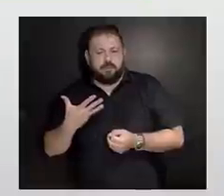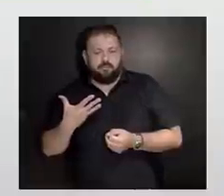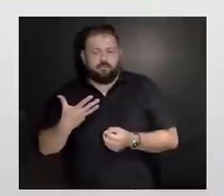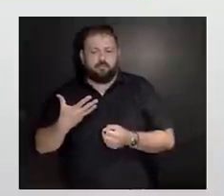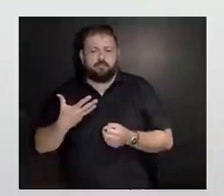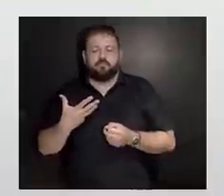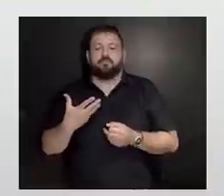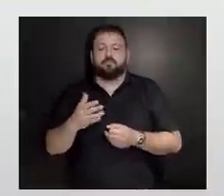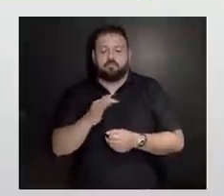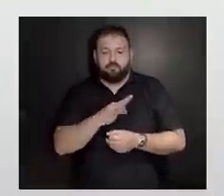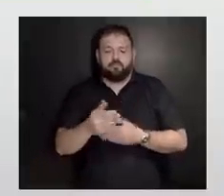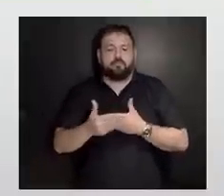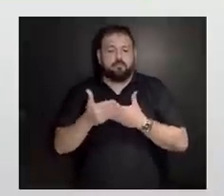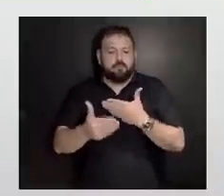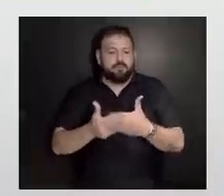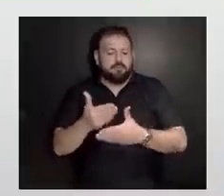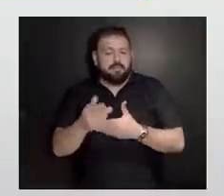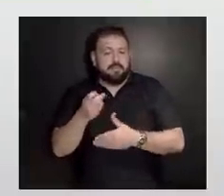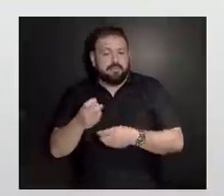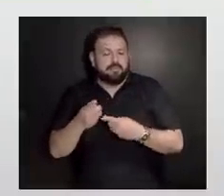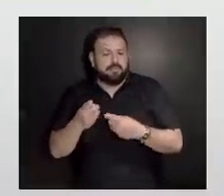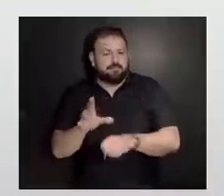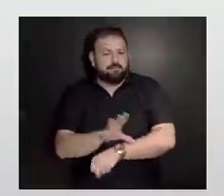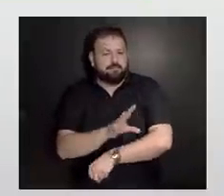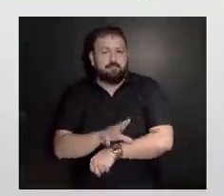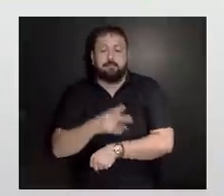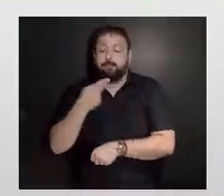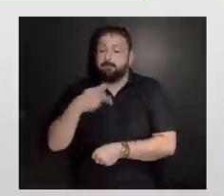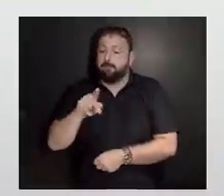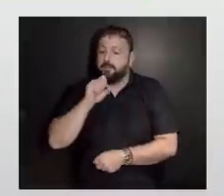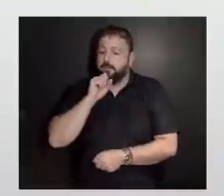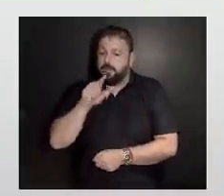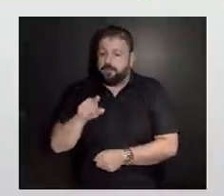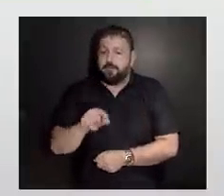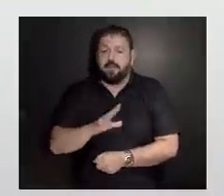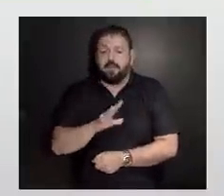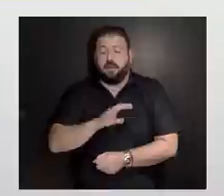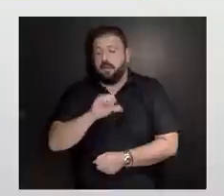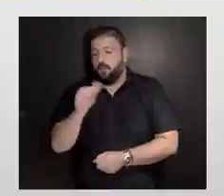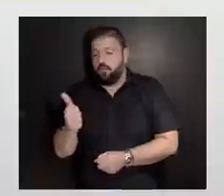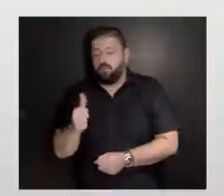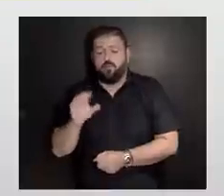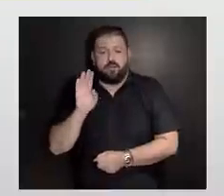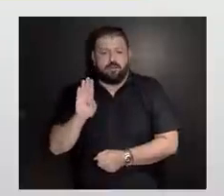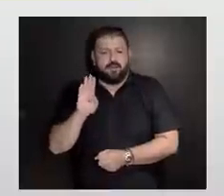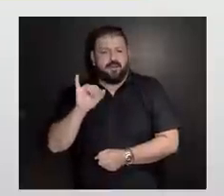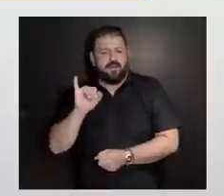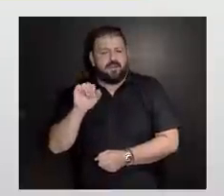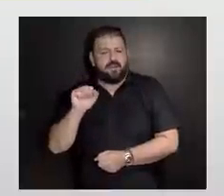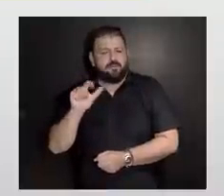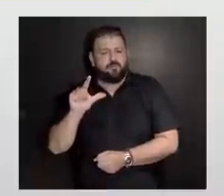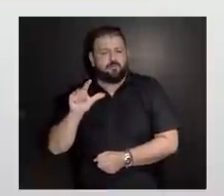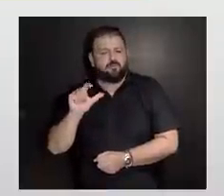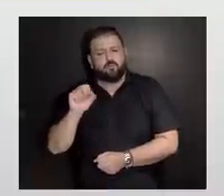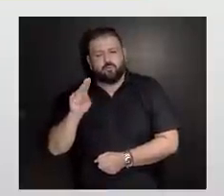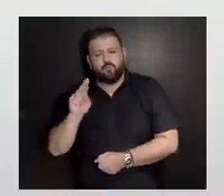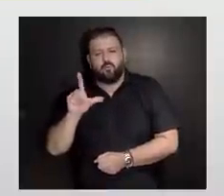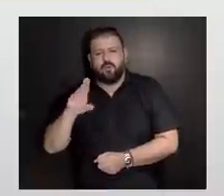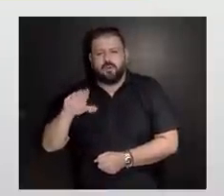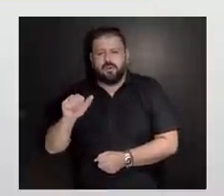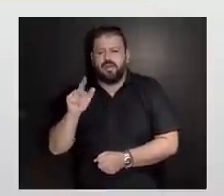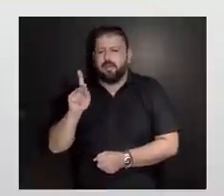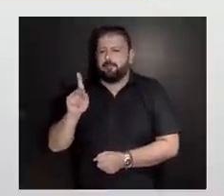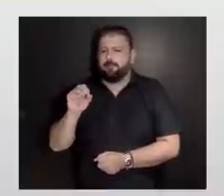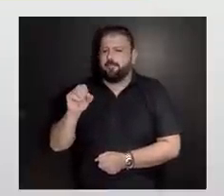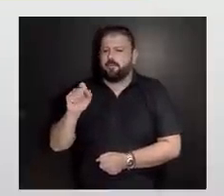pues sin este aporte de energía. Pero también está la insulina postprandial. Esta se podría decir que es una liberación de